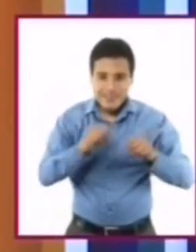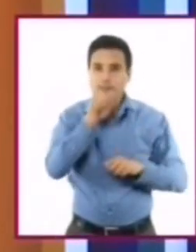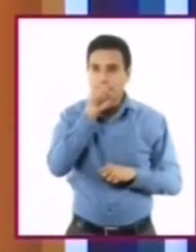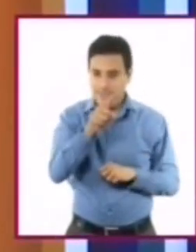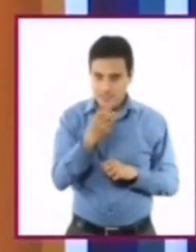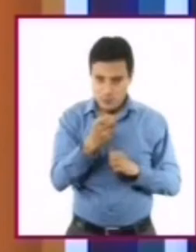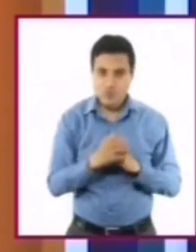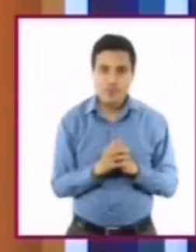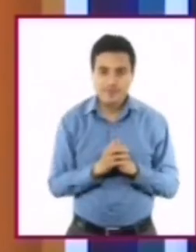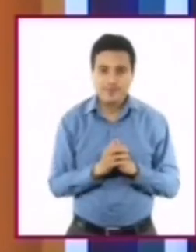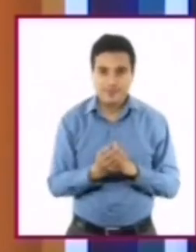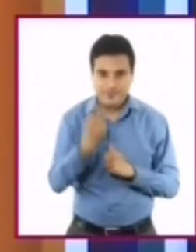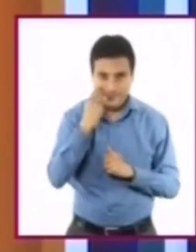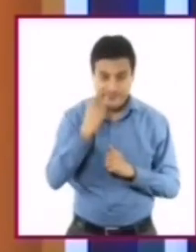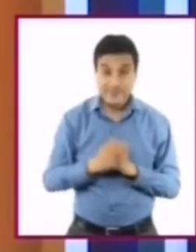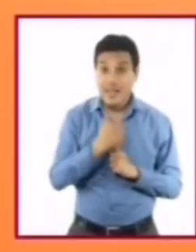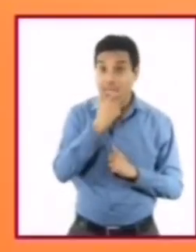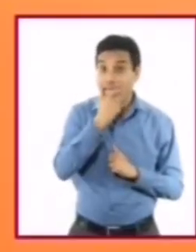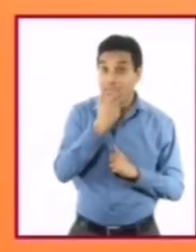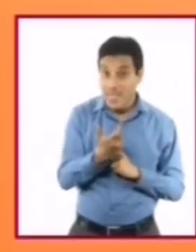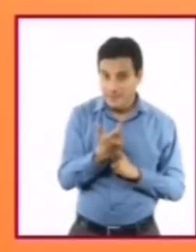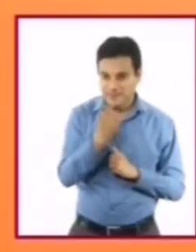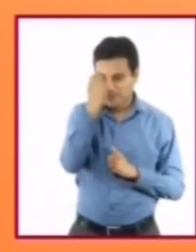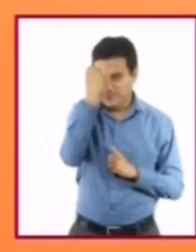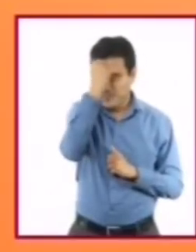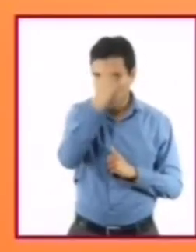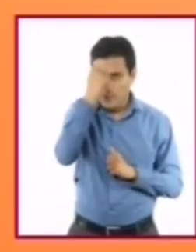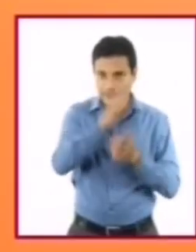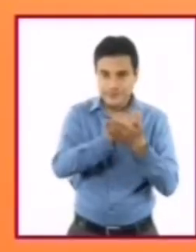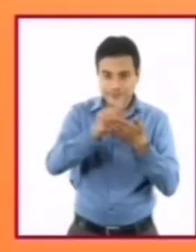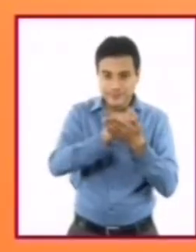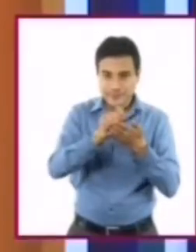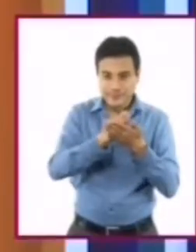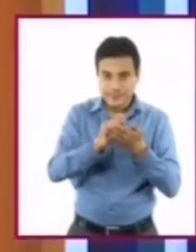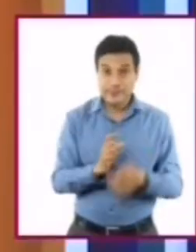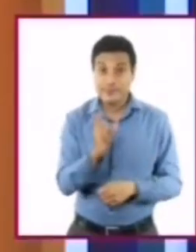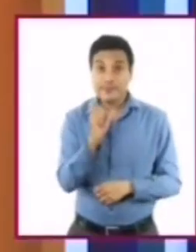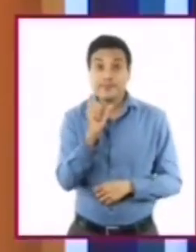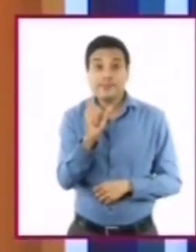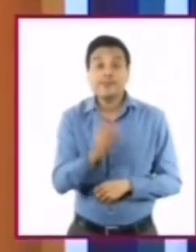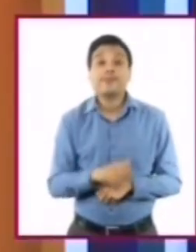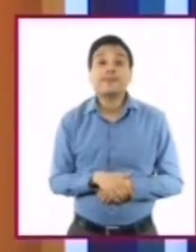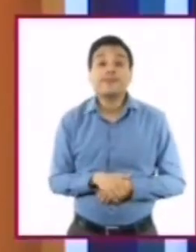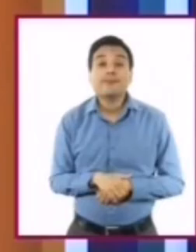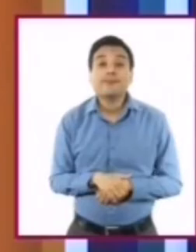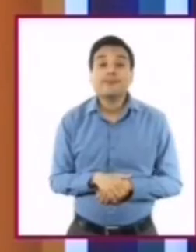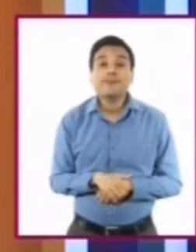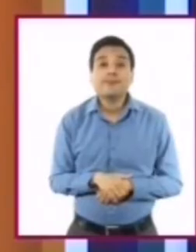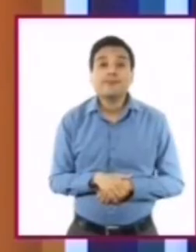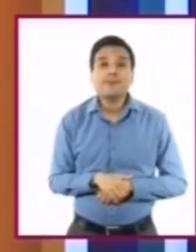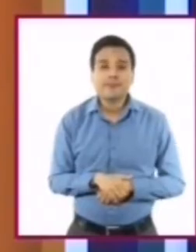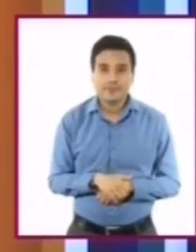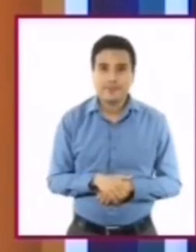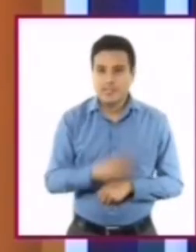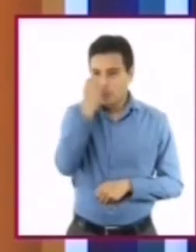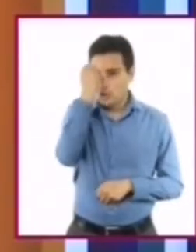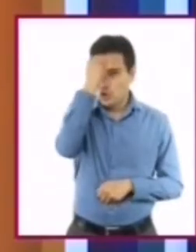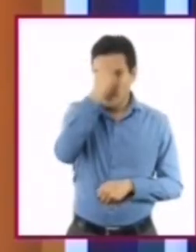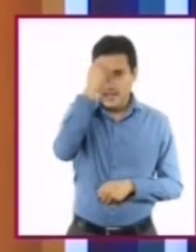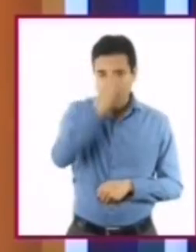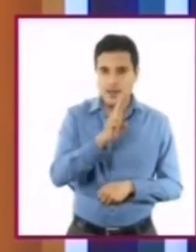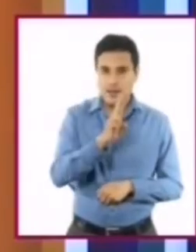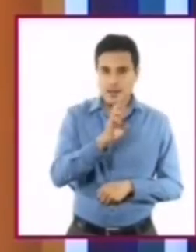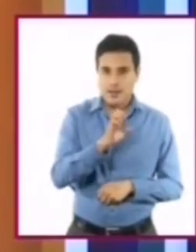La expresión matemática de esto está representada en la teoría de la relatividad general. Esta probó